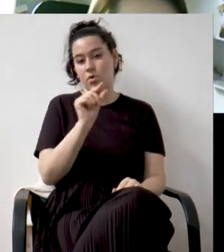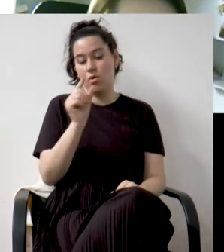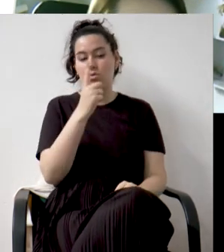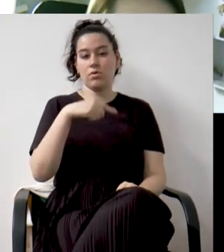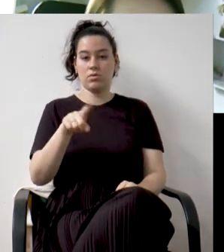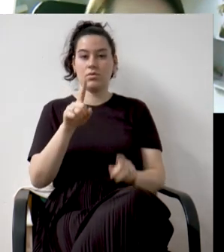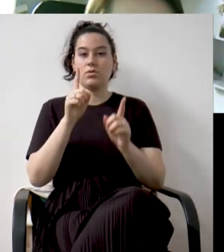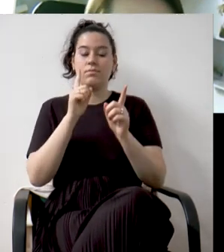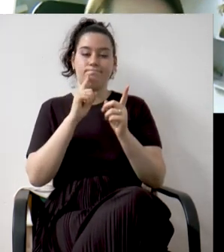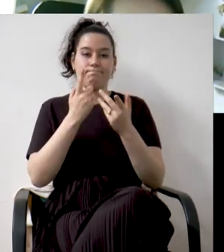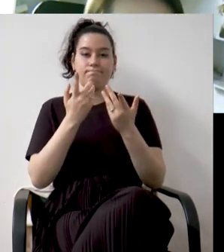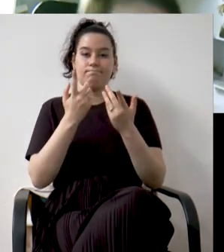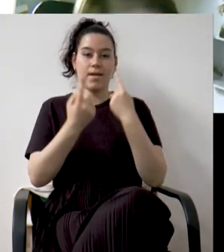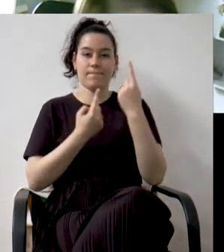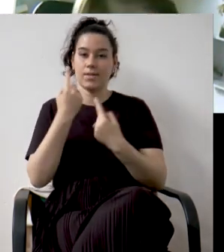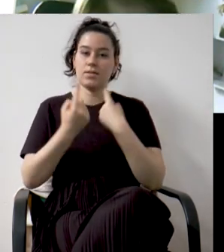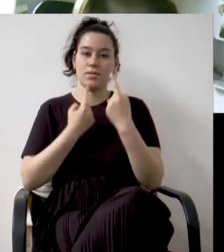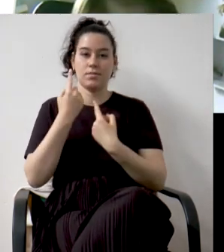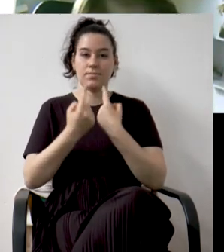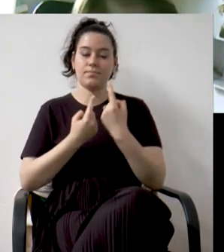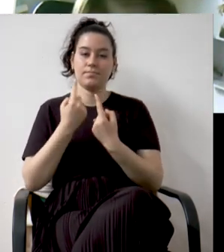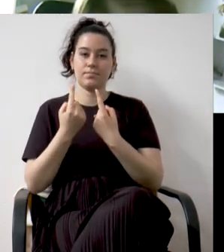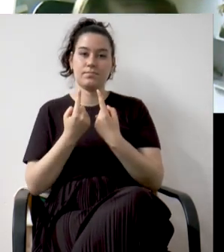muchos cargos interinos a veces